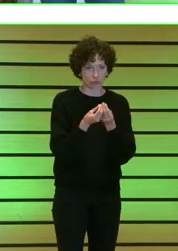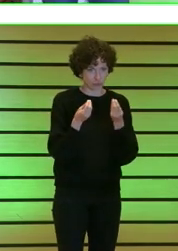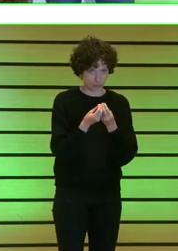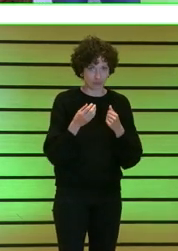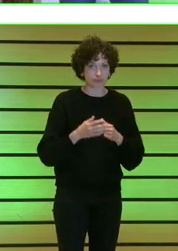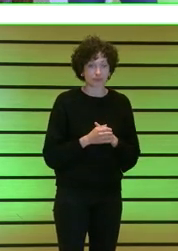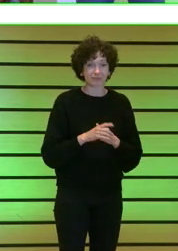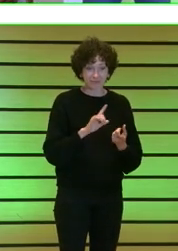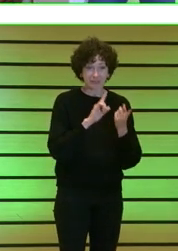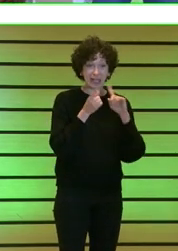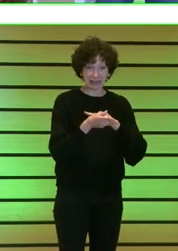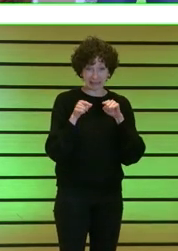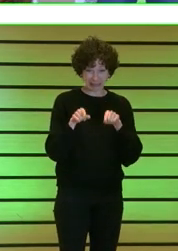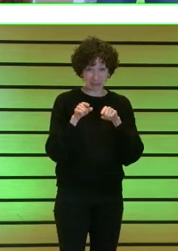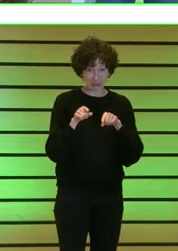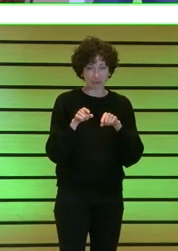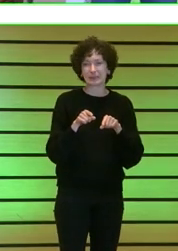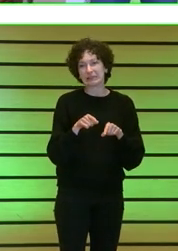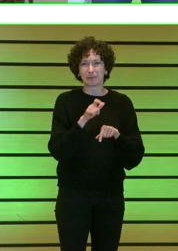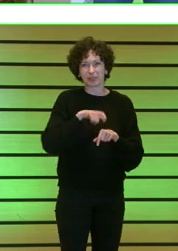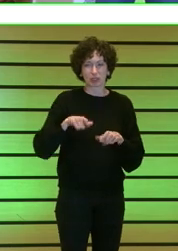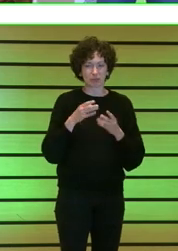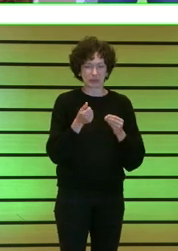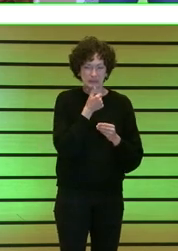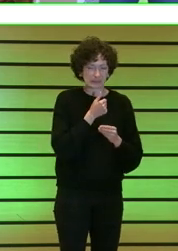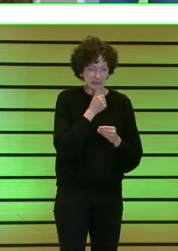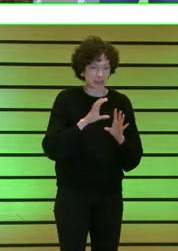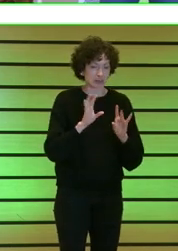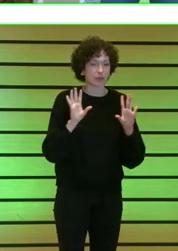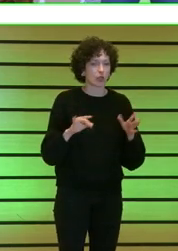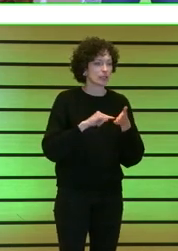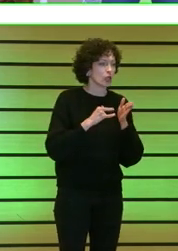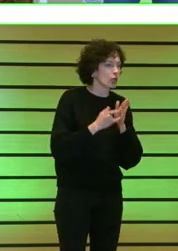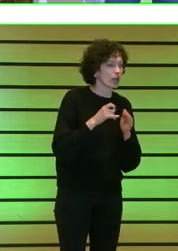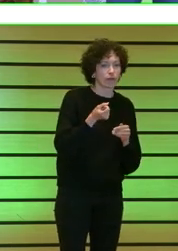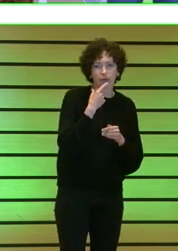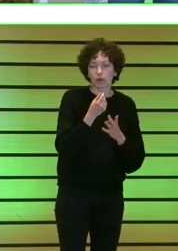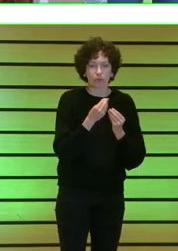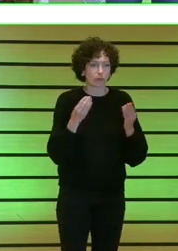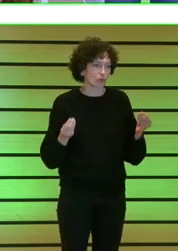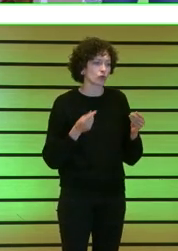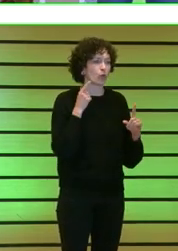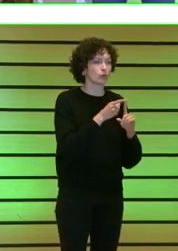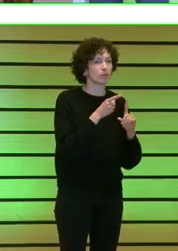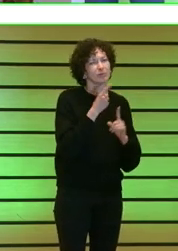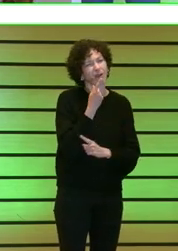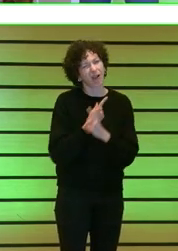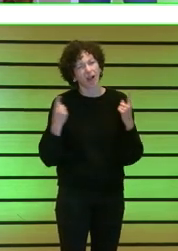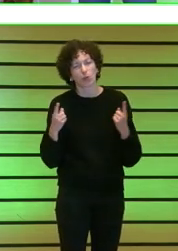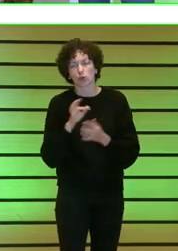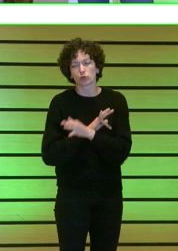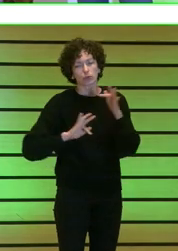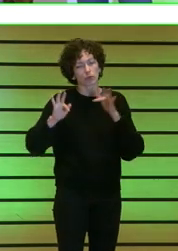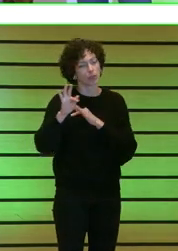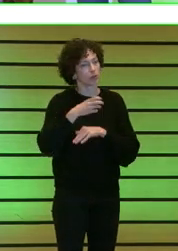resistencia al cambio ya que eso sea así pero es que por mucha tecnología muchas fármacos que utilicemos hay cosas que no podemos sustituir Y eso es una realidad